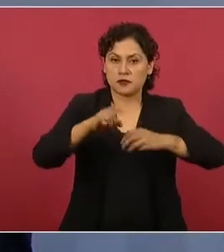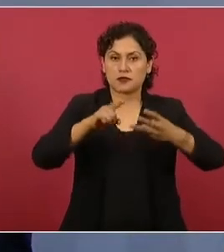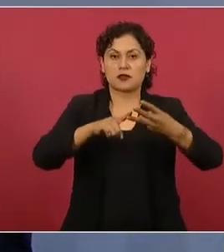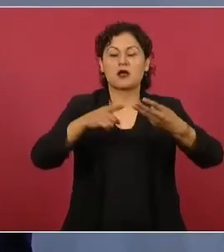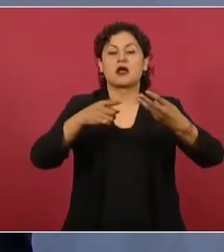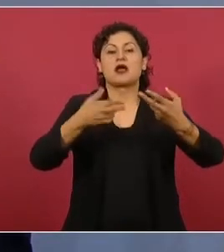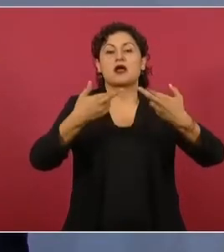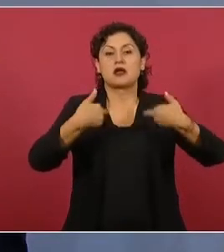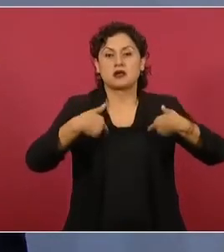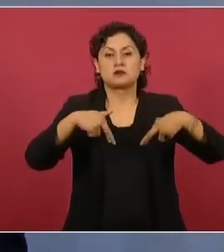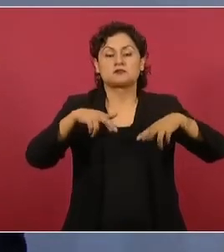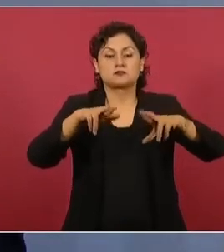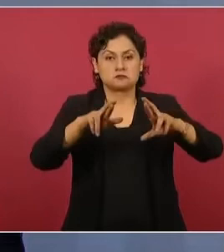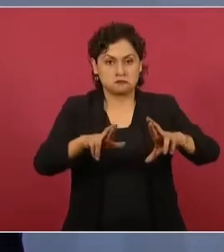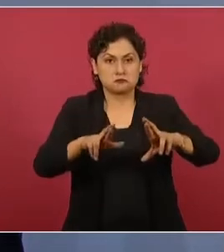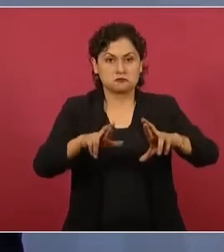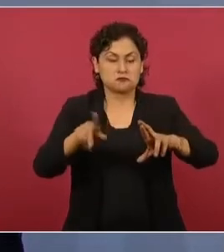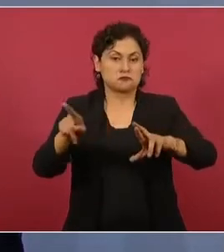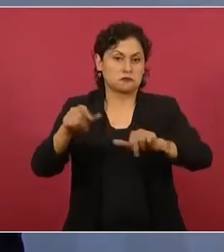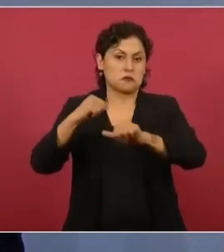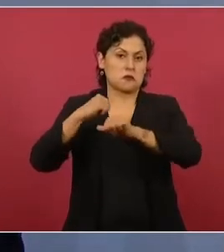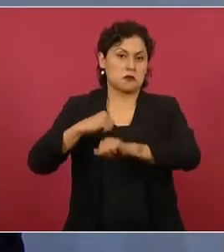informe de Carlos.